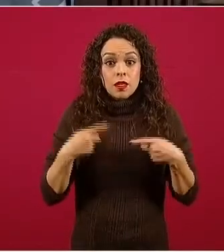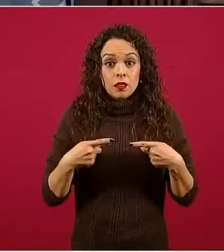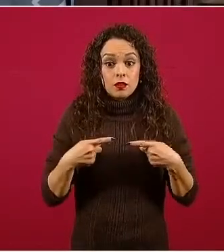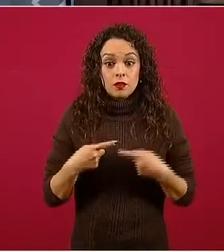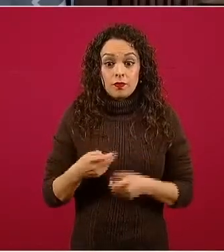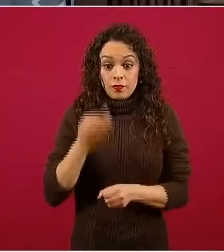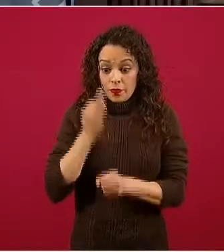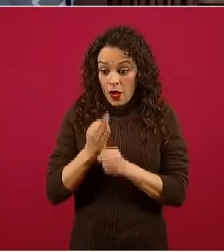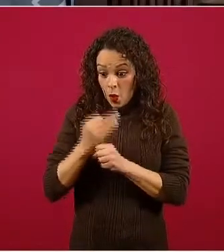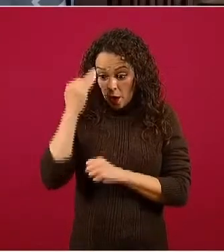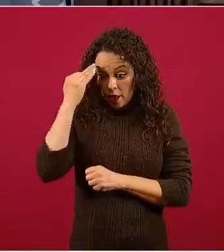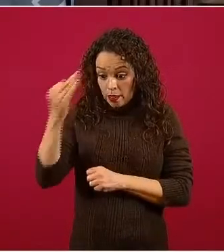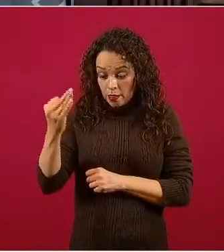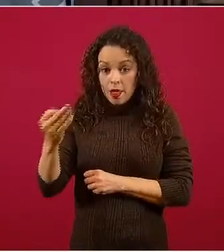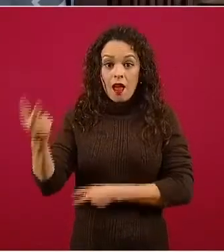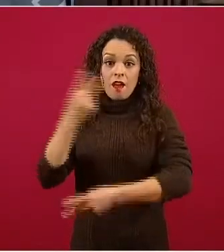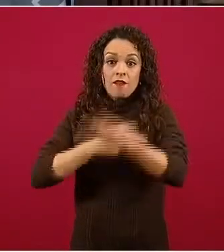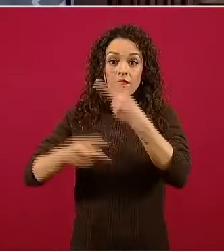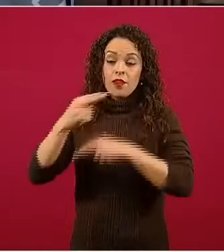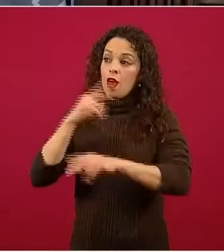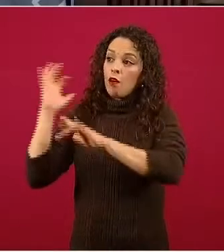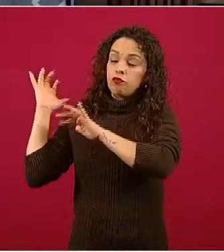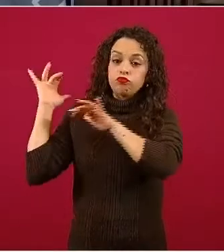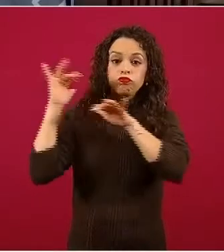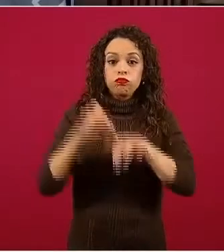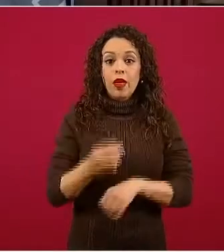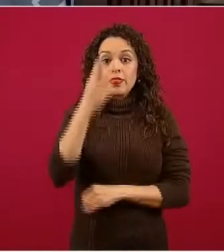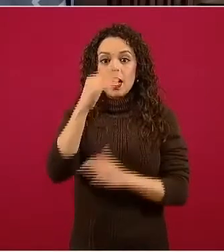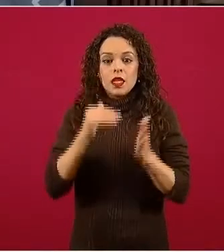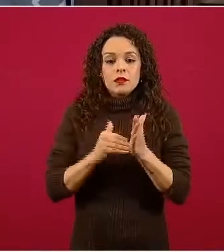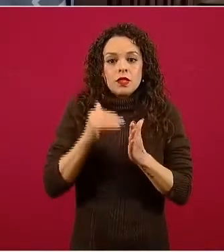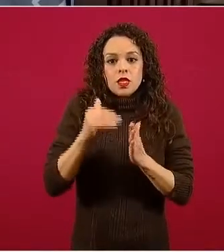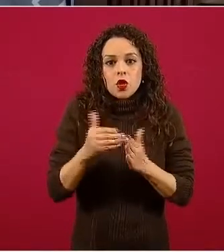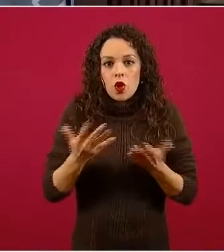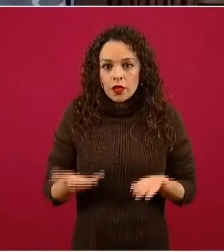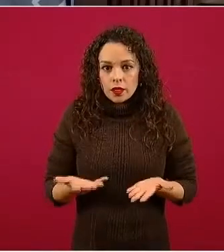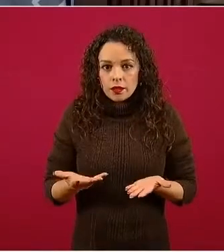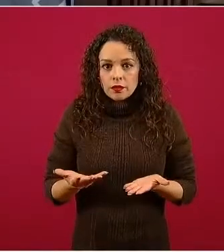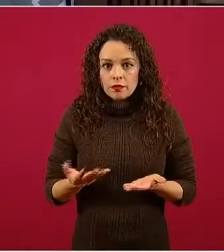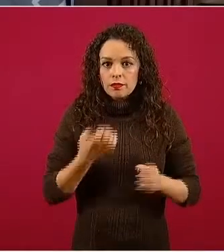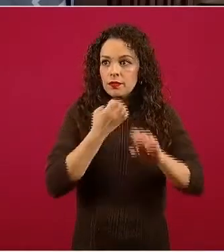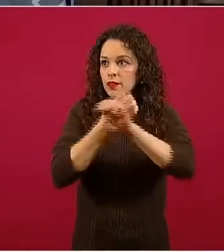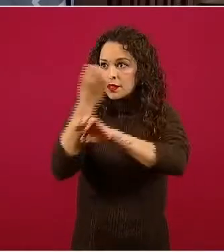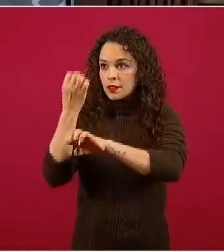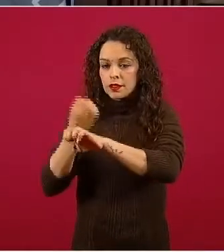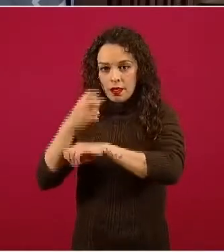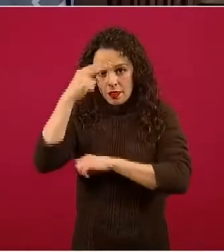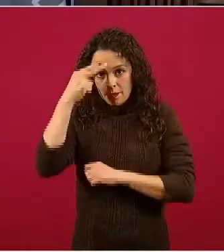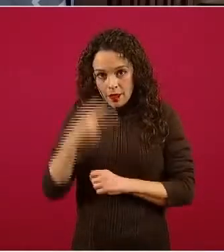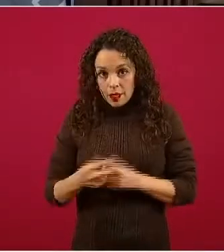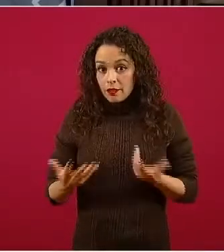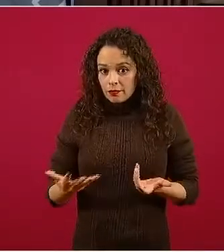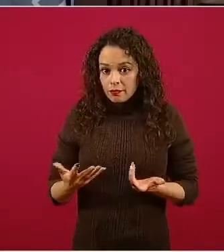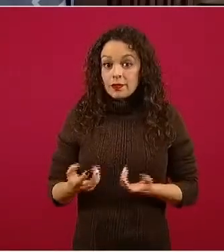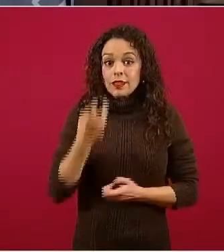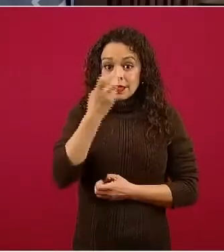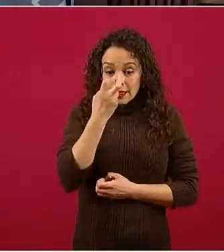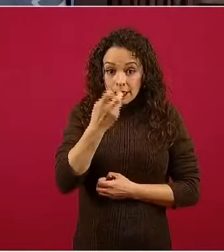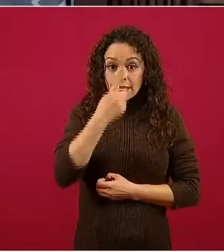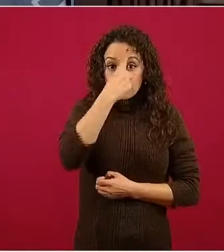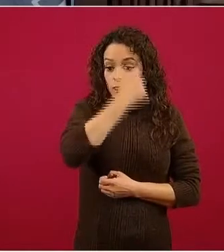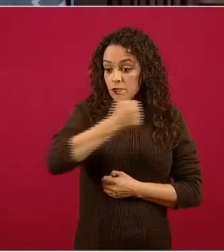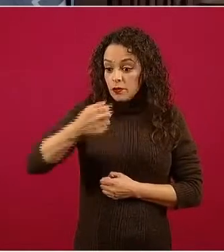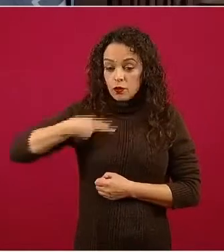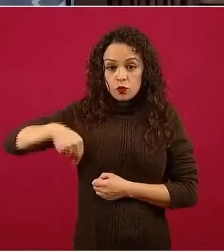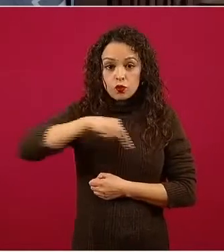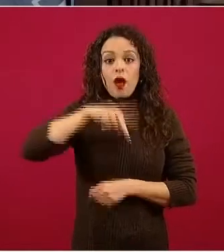visitan alrededor de 3 millones de la zona metropolitana. Y depende de las acciones de cada uno de